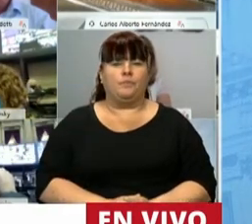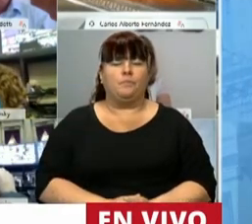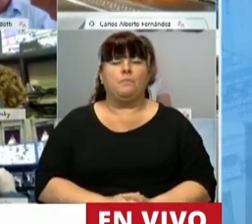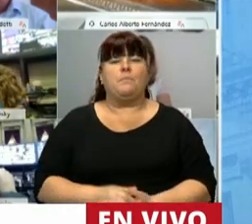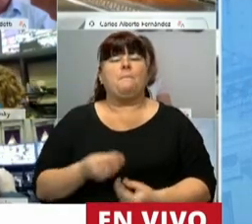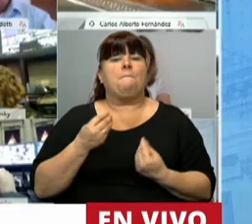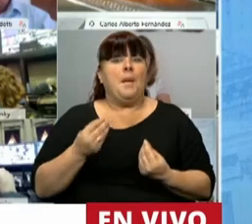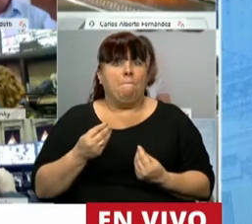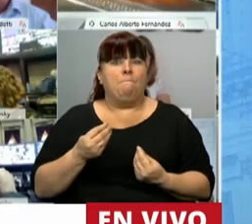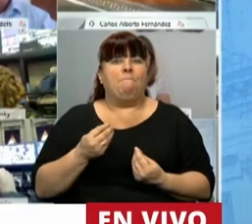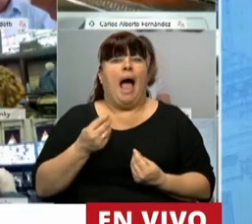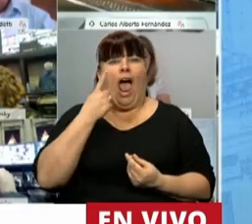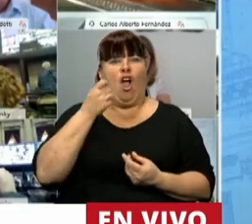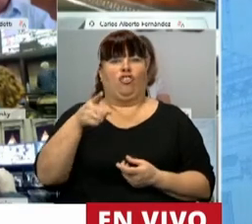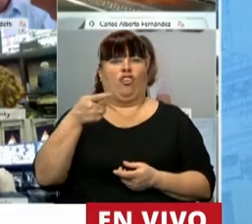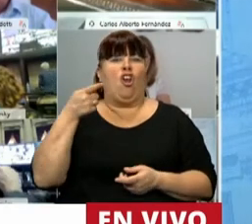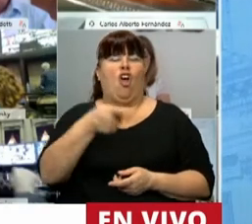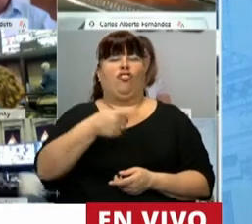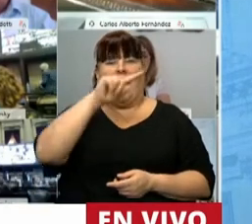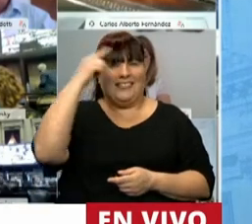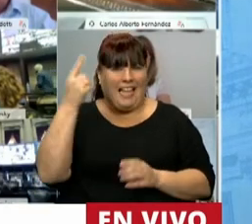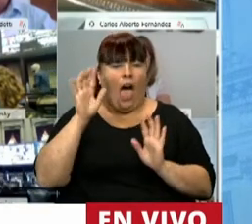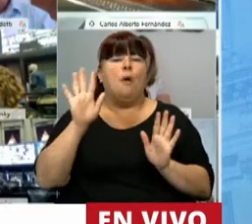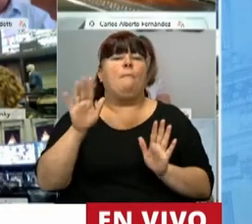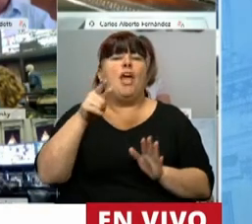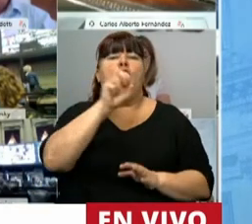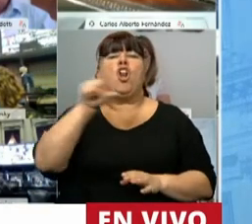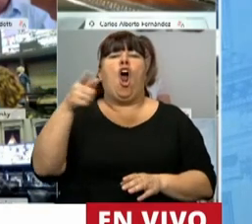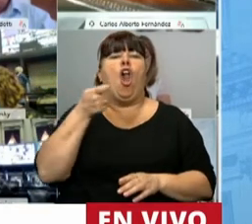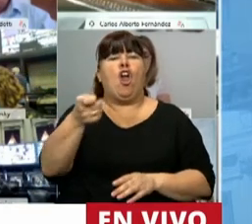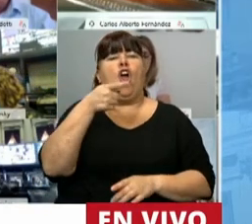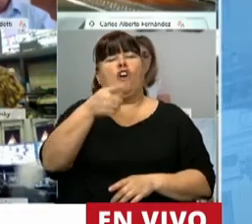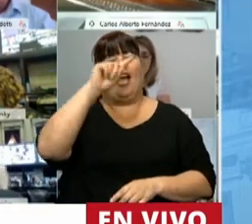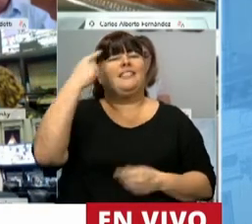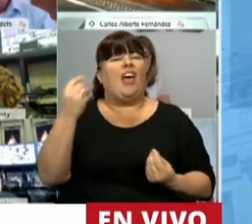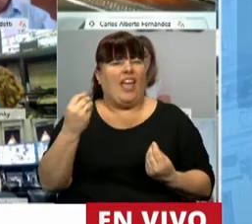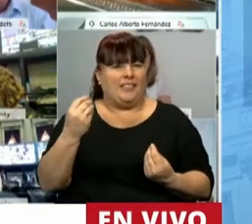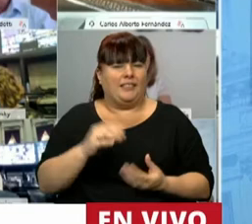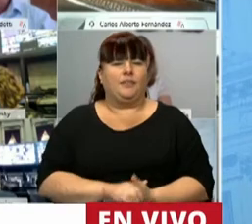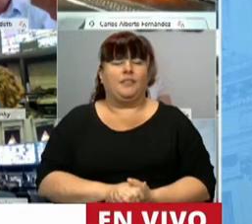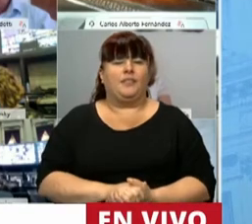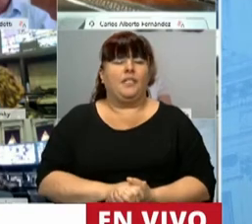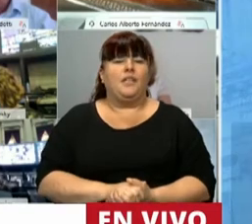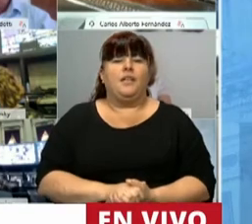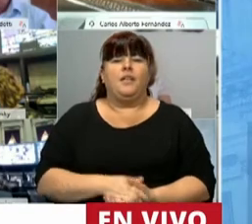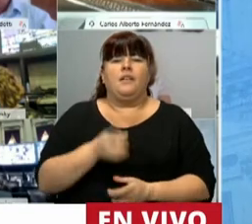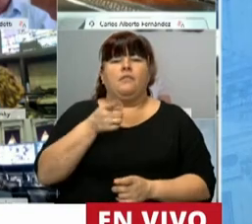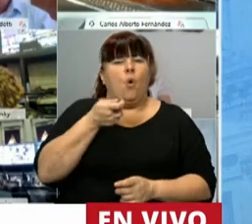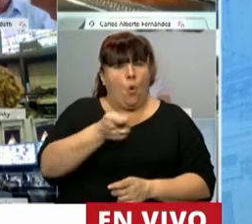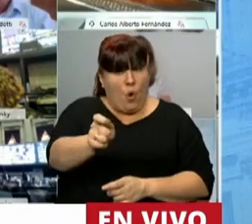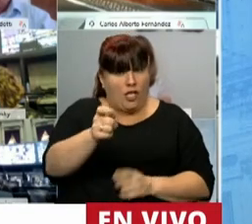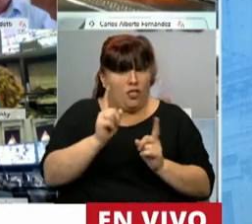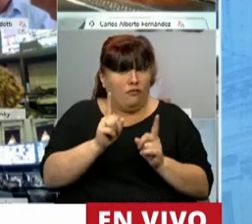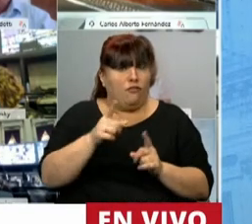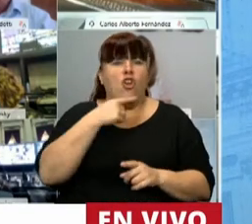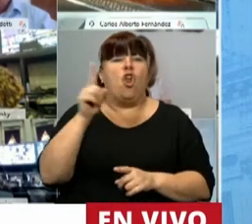para que se regule el rol de querellante del Estado. Y brevemente, ¿qué es el rol de querellante del Estado? Es sostener la acción penal que a